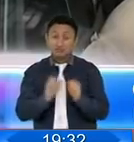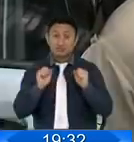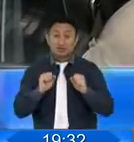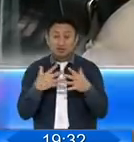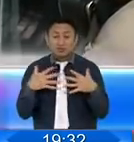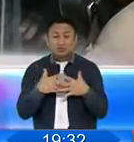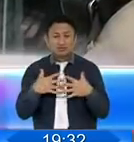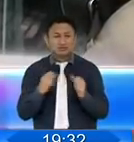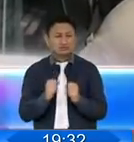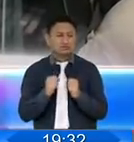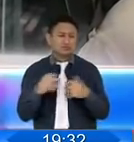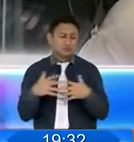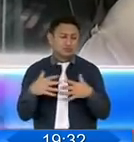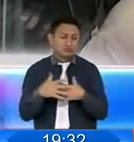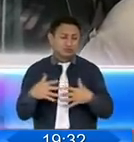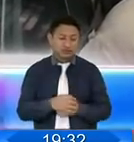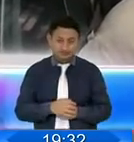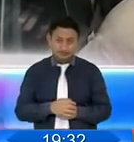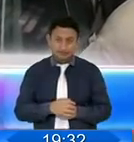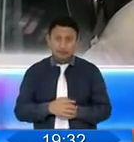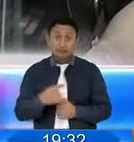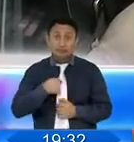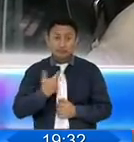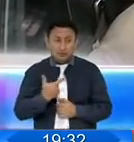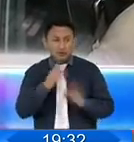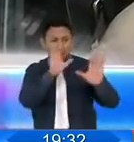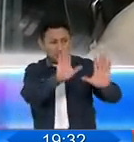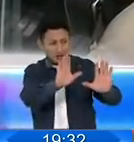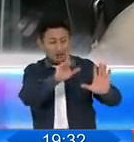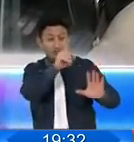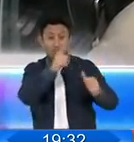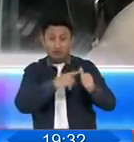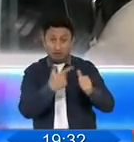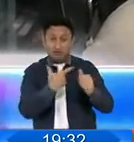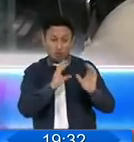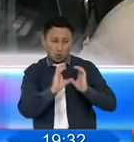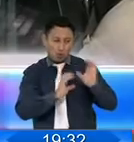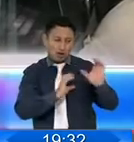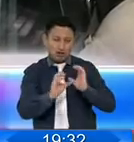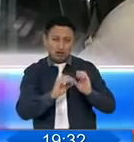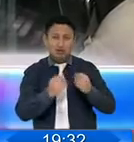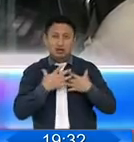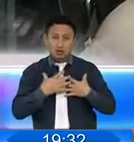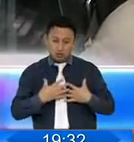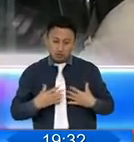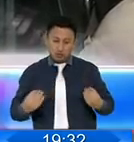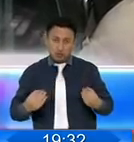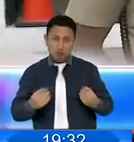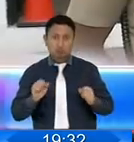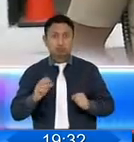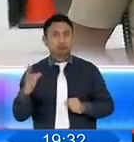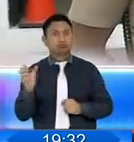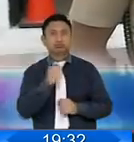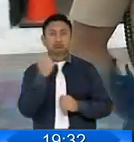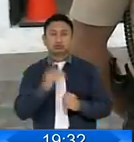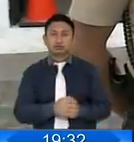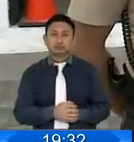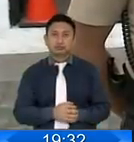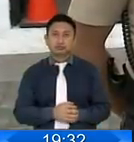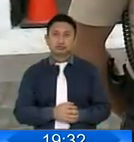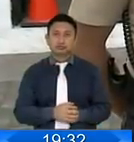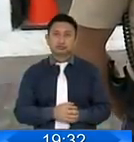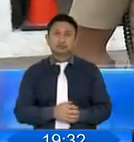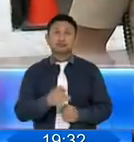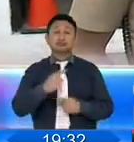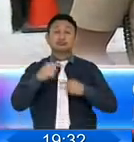miedo y lo que nosotros más tratamos es que ese miedo se vaya. Y ventajosamente pudimos lograrlo. El capitán Juan Zambrano, jefe del